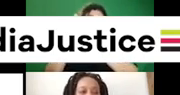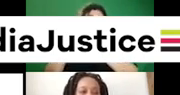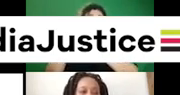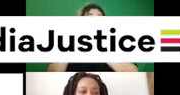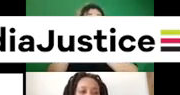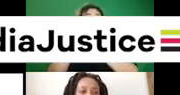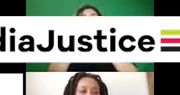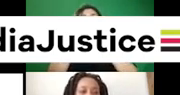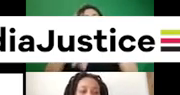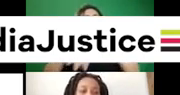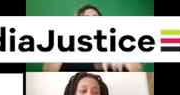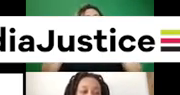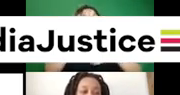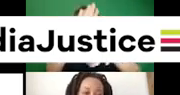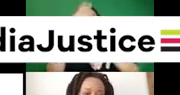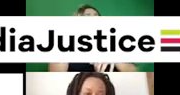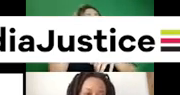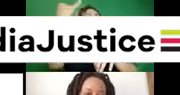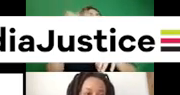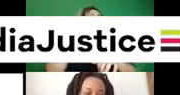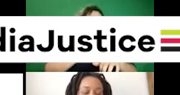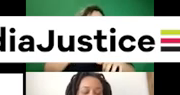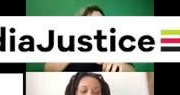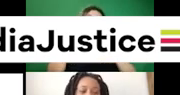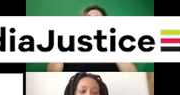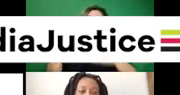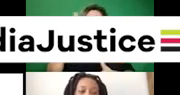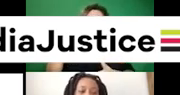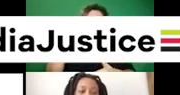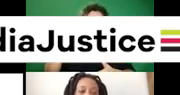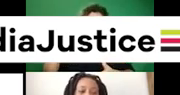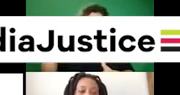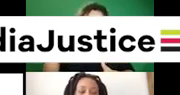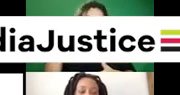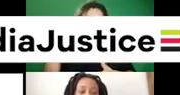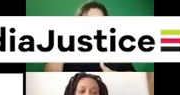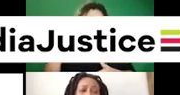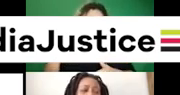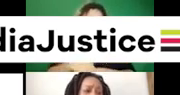poder entrar al documento y